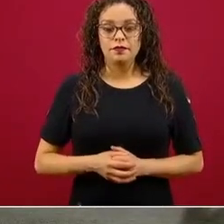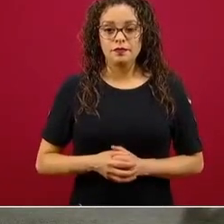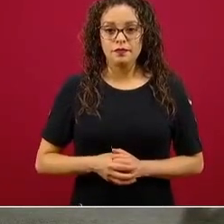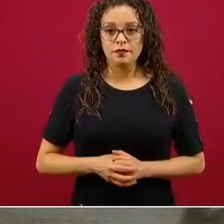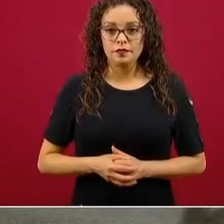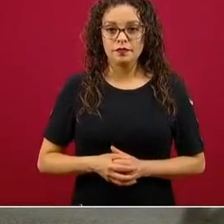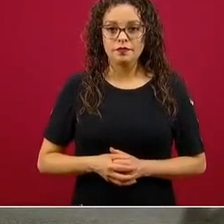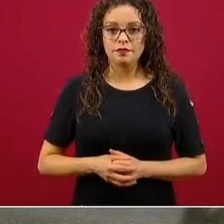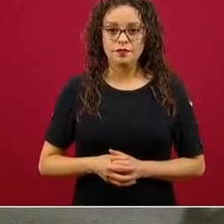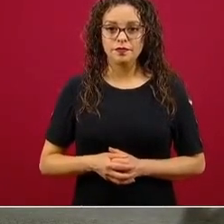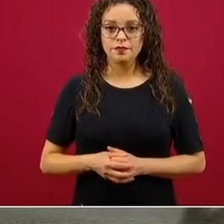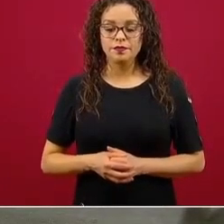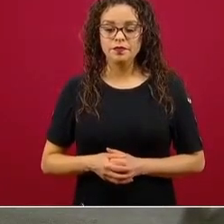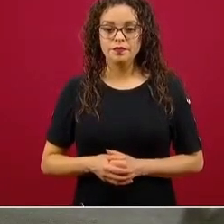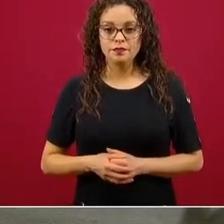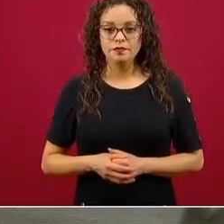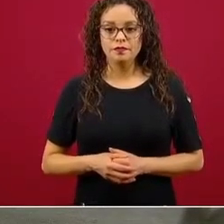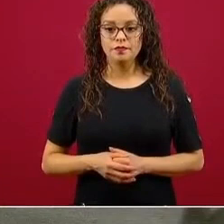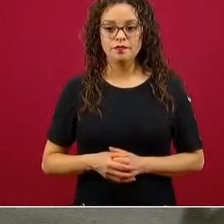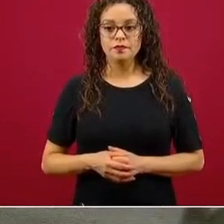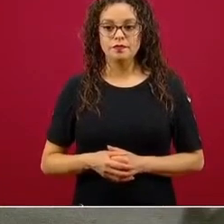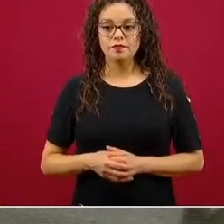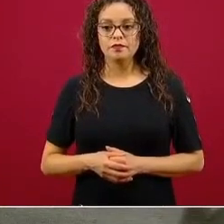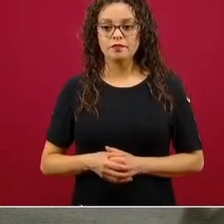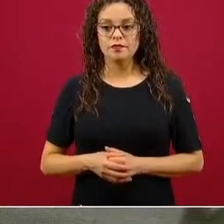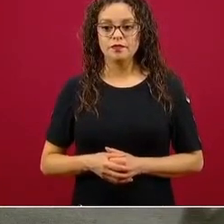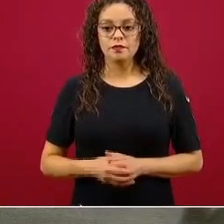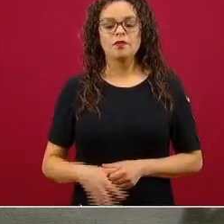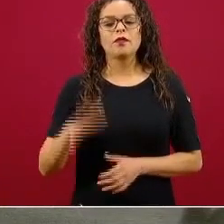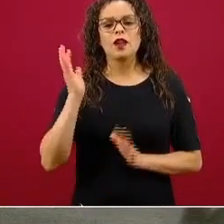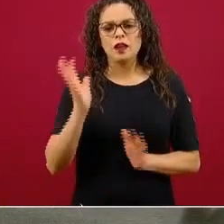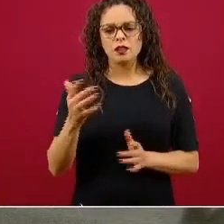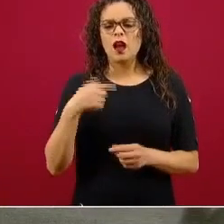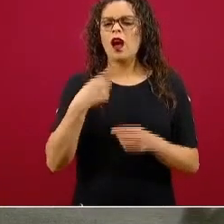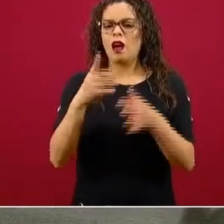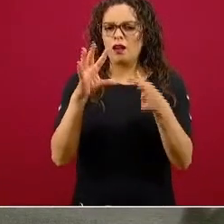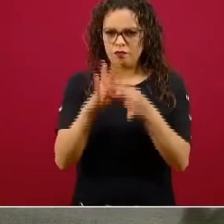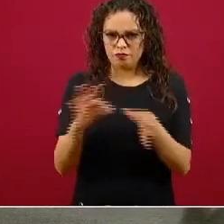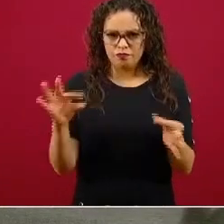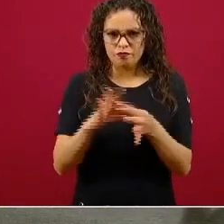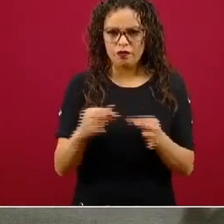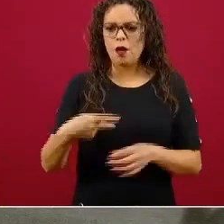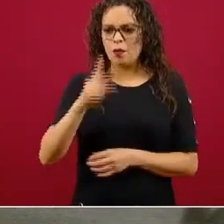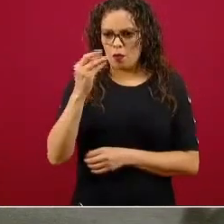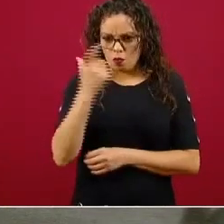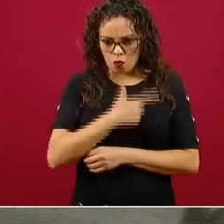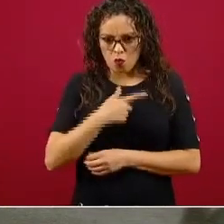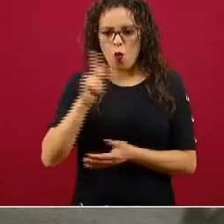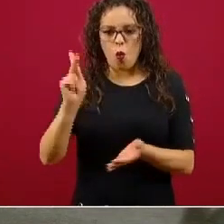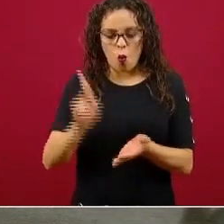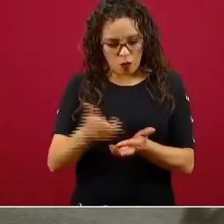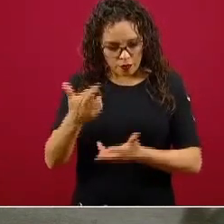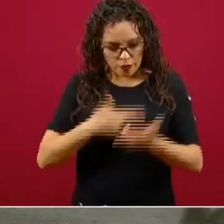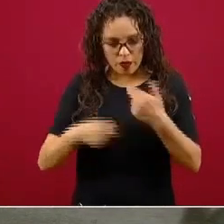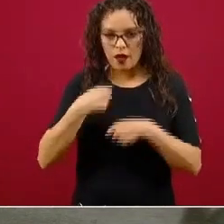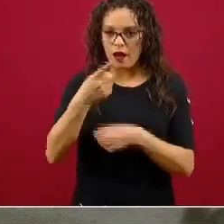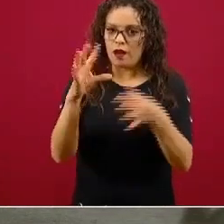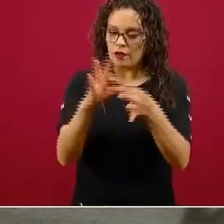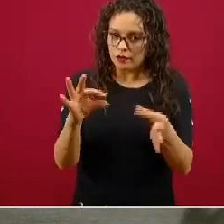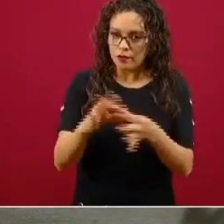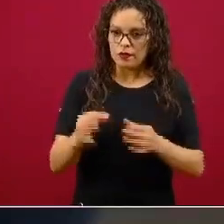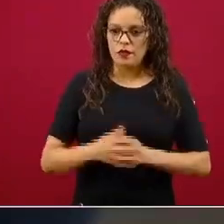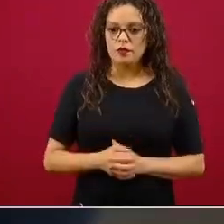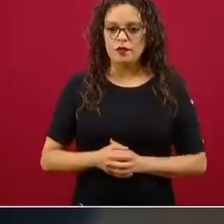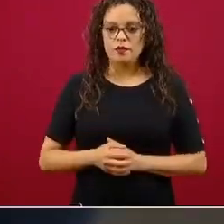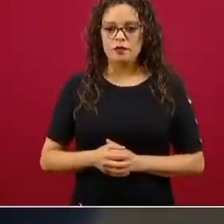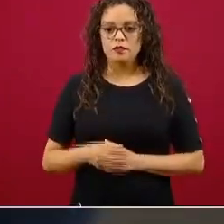la definición del semáforo? Ya lo hemos explicado, pero con mucho gusto lo volvemos a explicar. Teniendo en cuenta esto que dice que no toma los últimos 7.